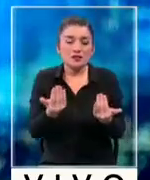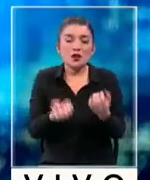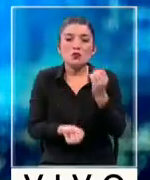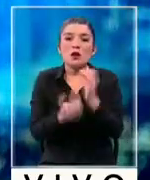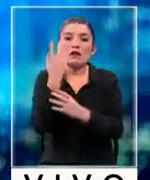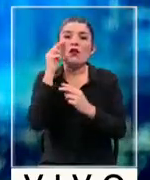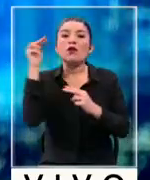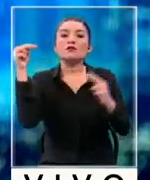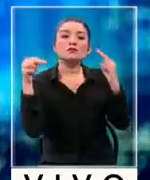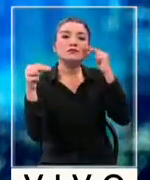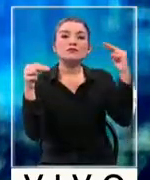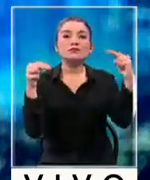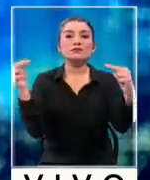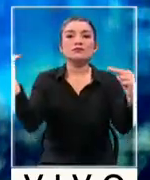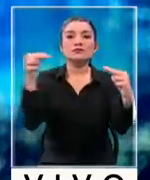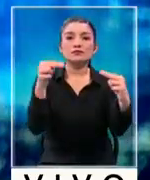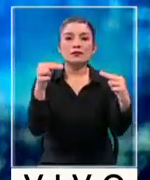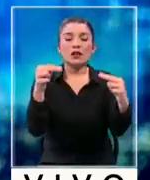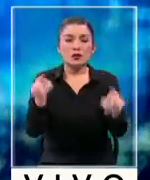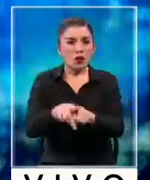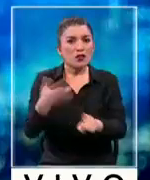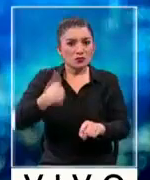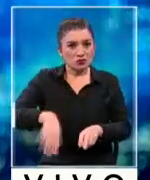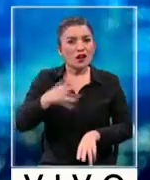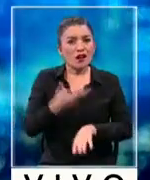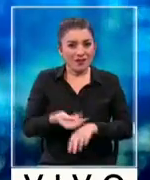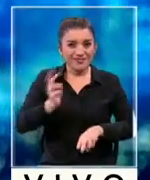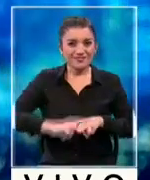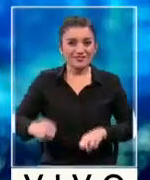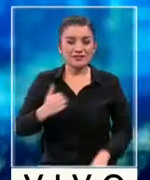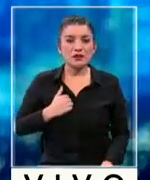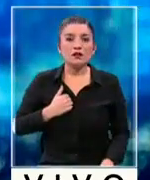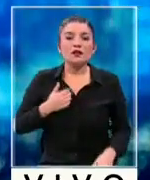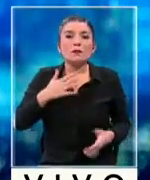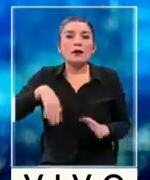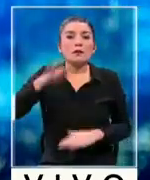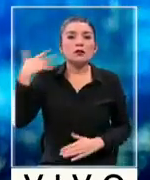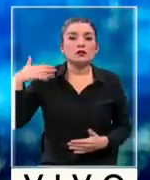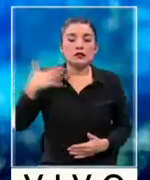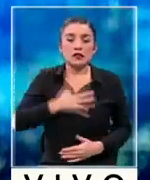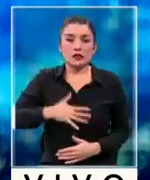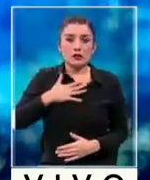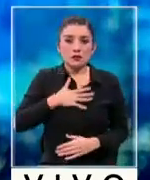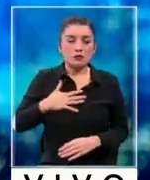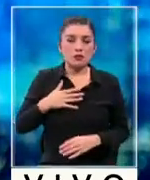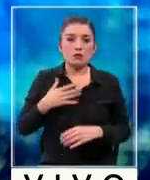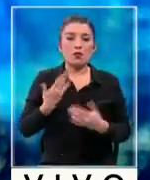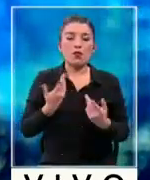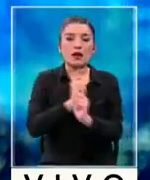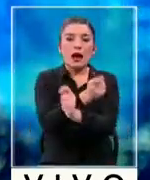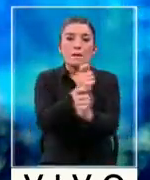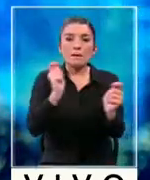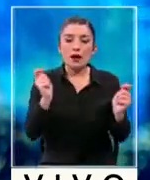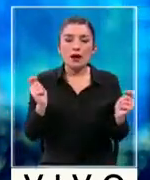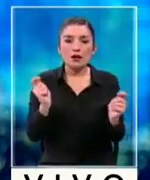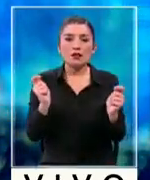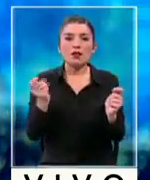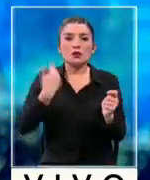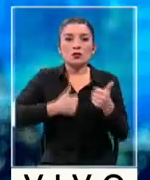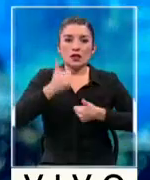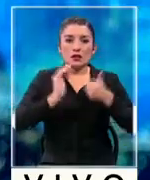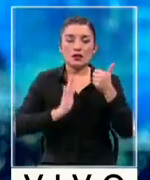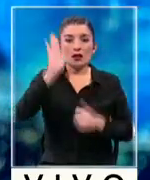nuevos objetivos, y los hemos hecho. Y lo más importante, queremos hacerlo en el marco de la campaña de nuestro candidato presidencial, que es